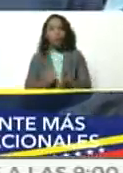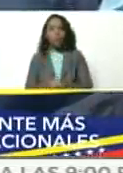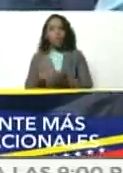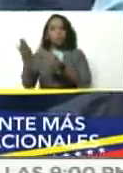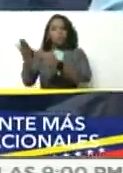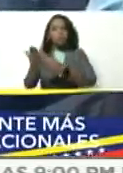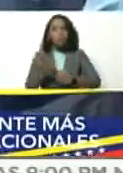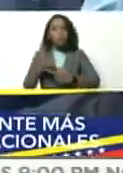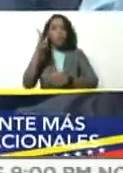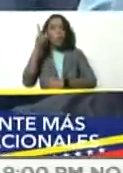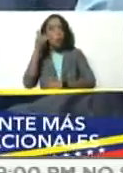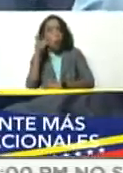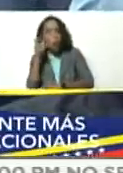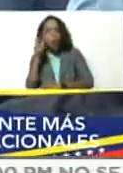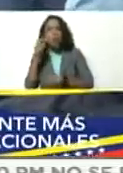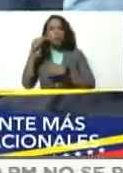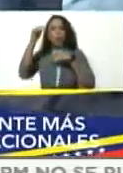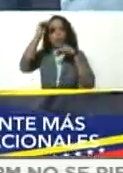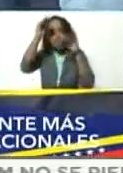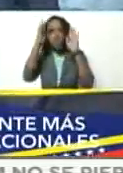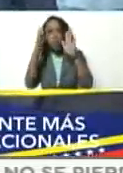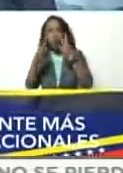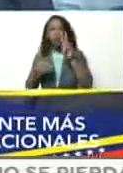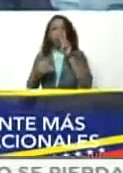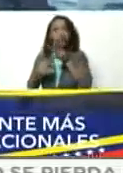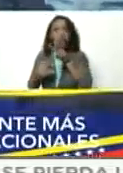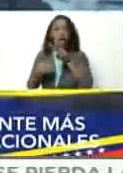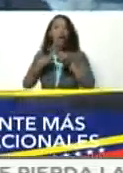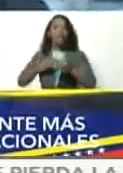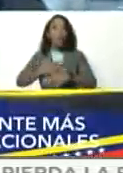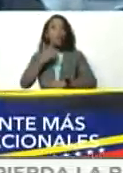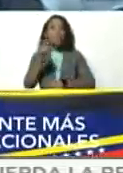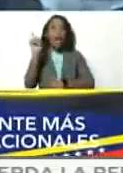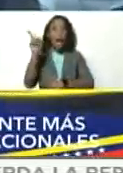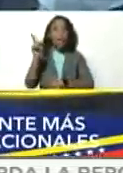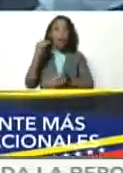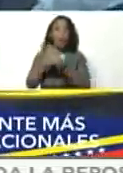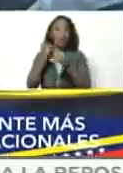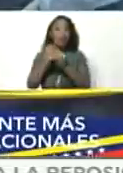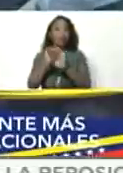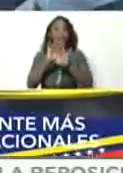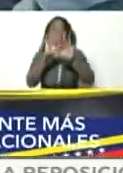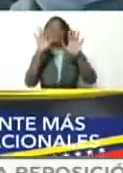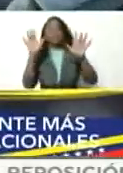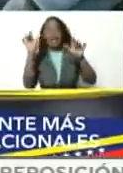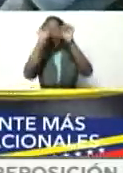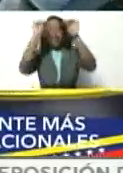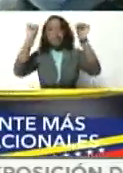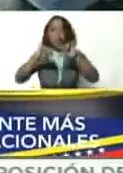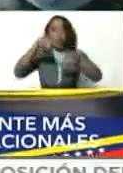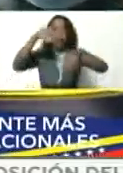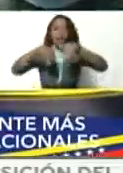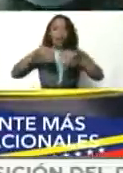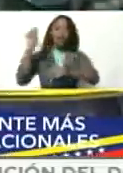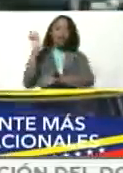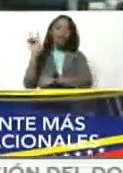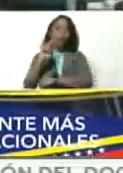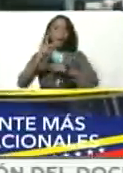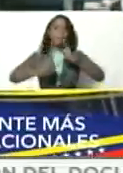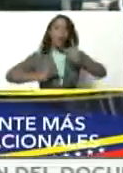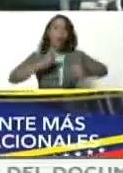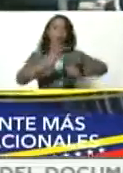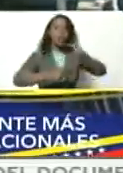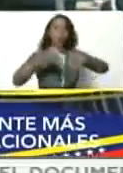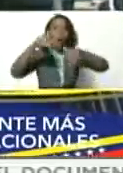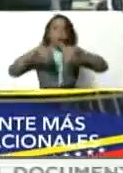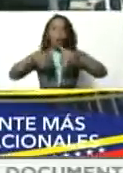Recibiéndolos, escuchándolos. Y les puedo decir que se fueron maravillados del sistema electoral venezolano, del proceso